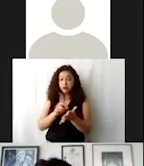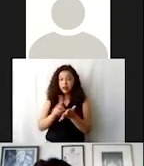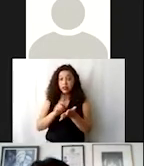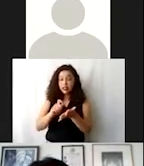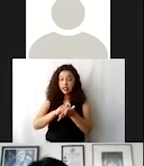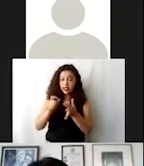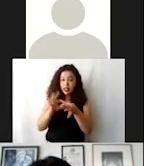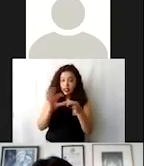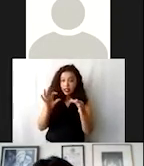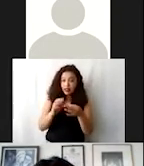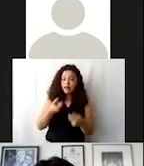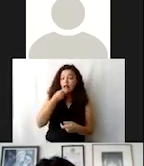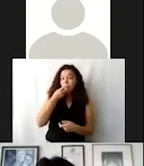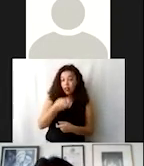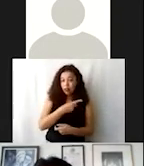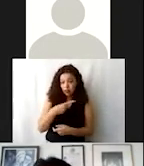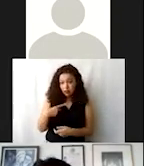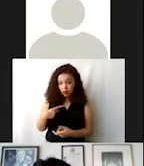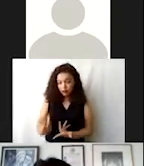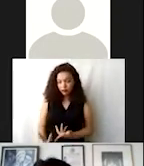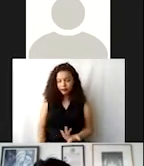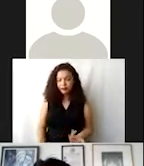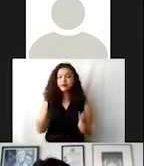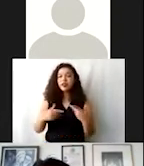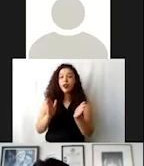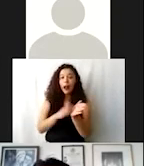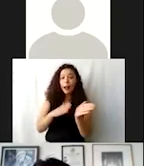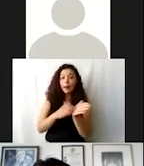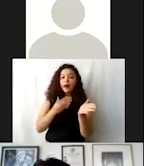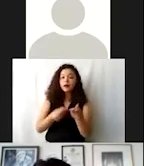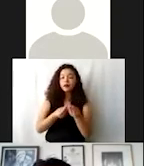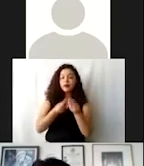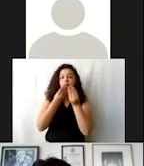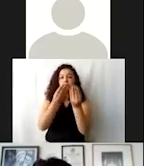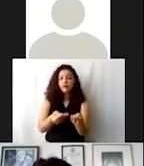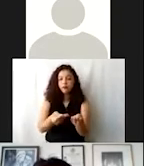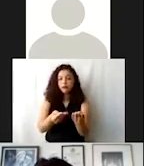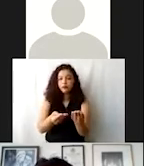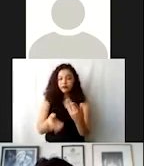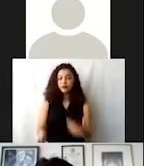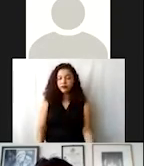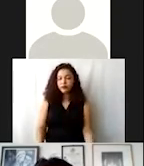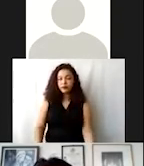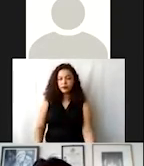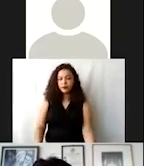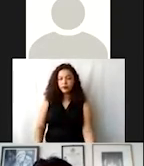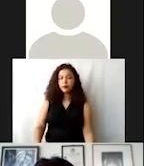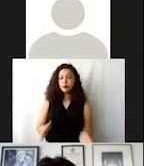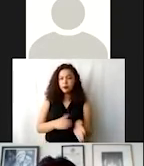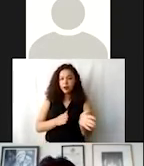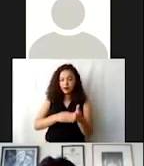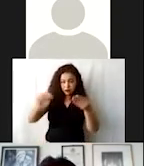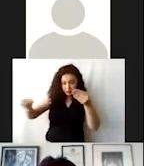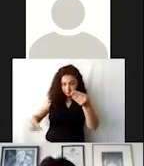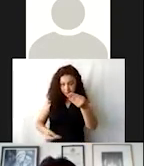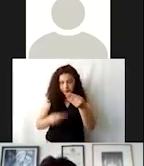Entonces, estos documentos, pues, en donde dice anexar documentos, los anexo en un